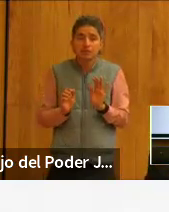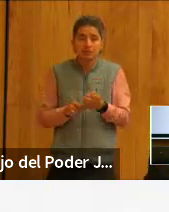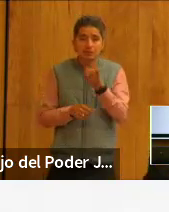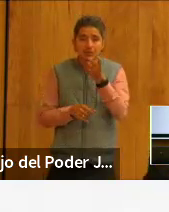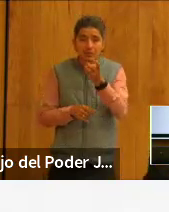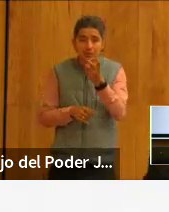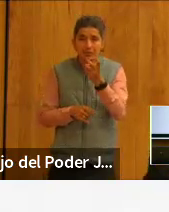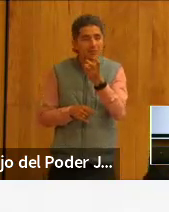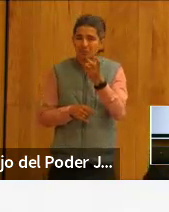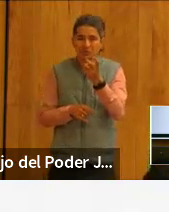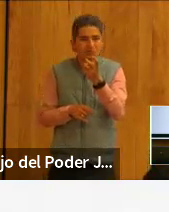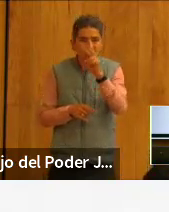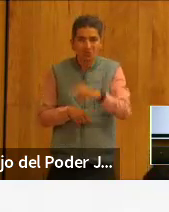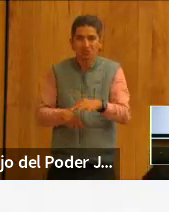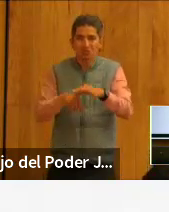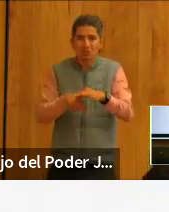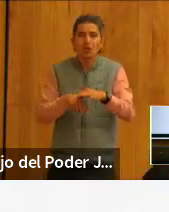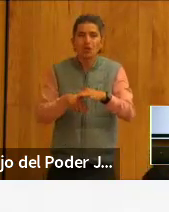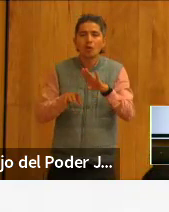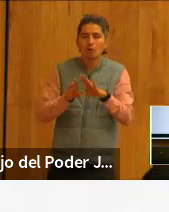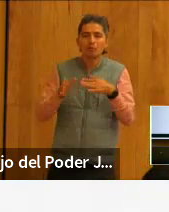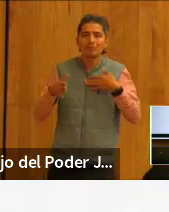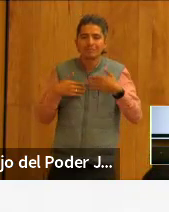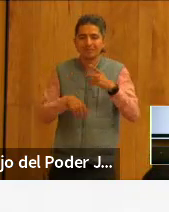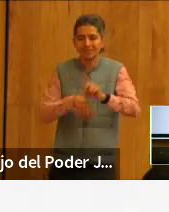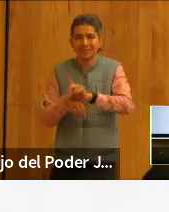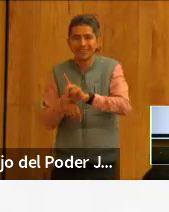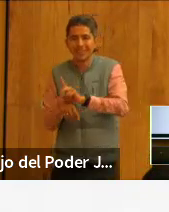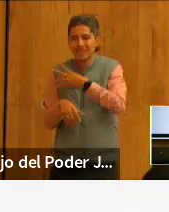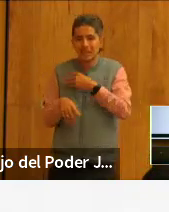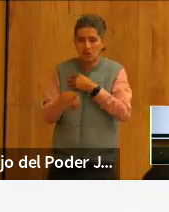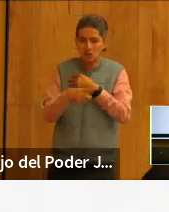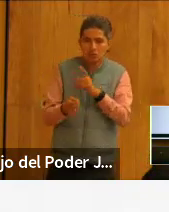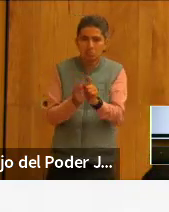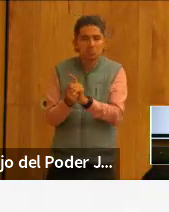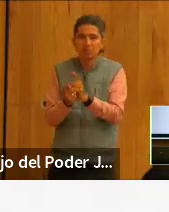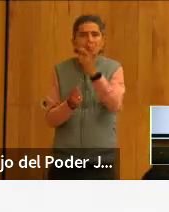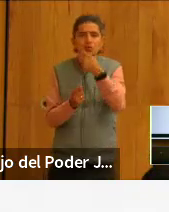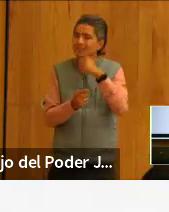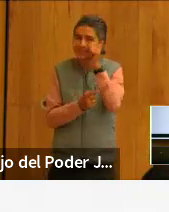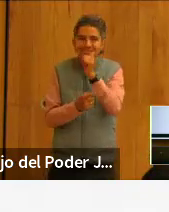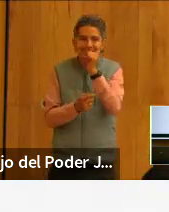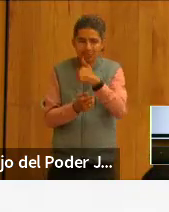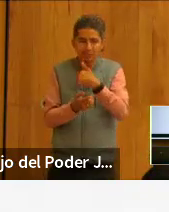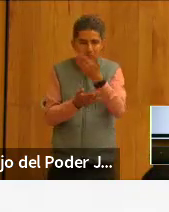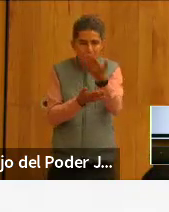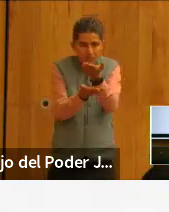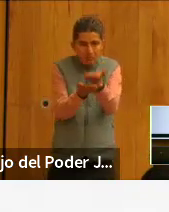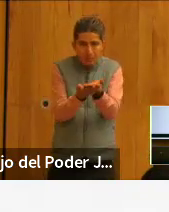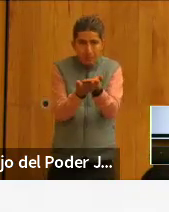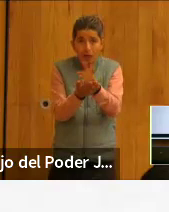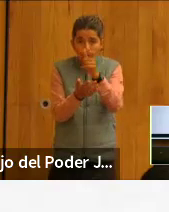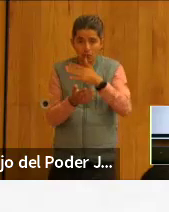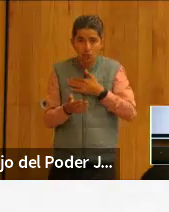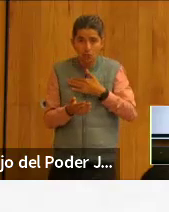se involucran con la crianza de actividades cotidianas de sus hijos. Y entonces yo por eso siempre les propongo, cuando están